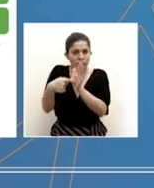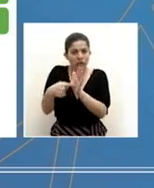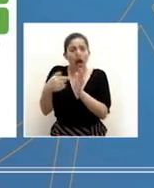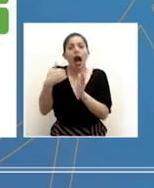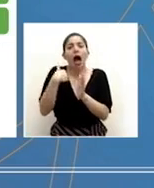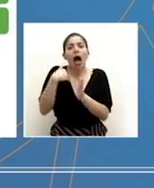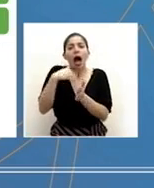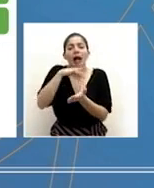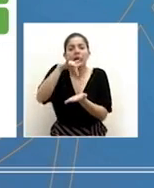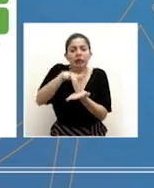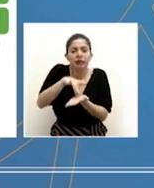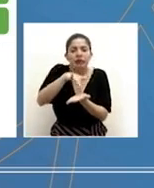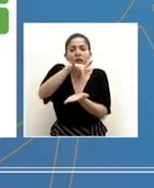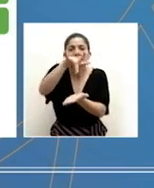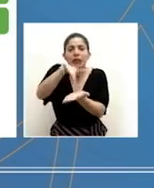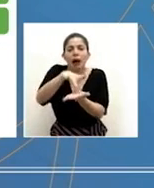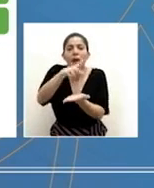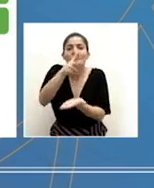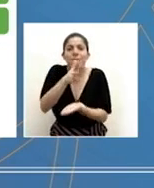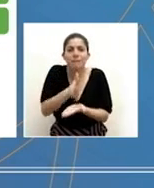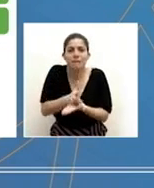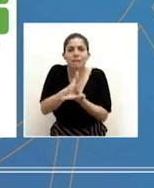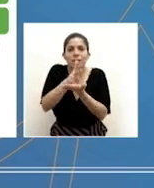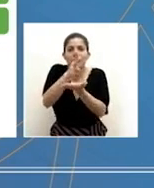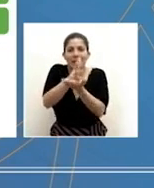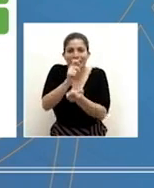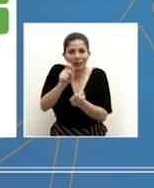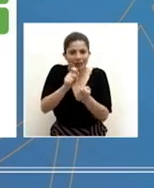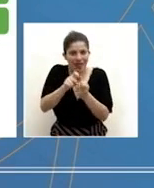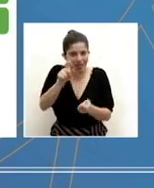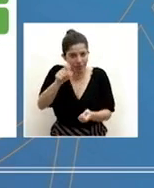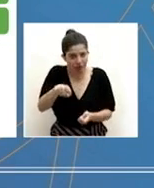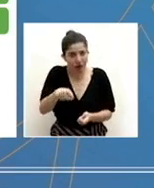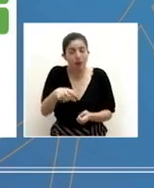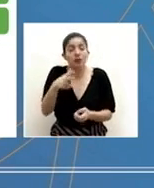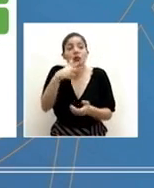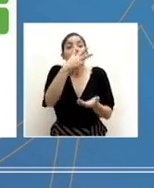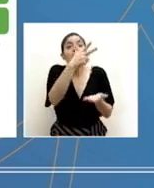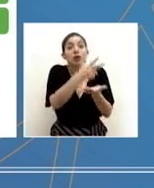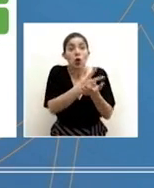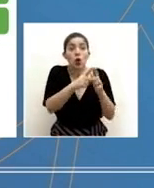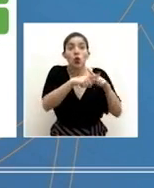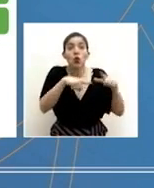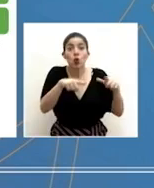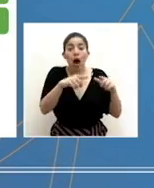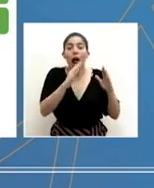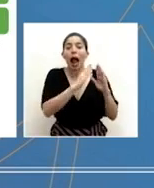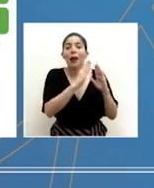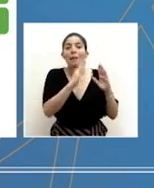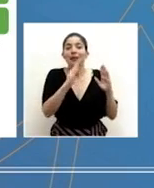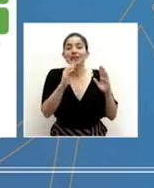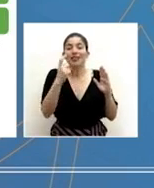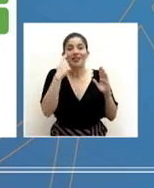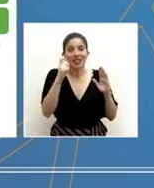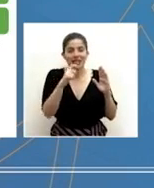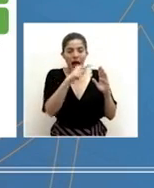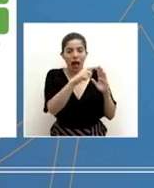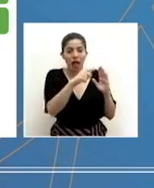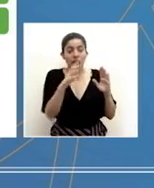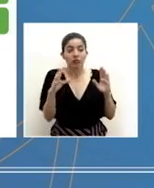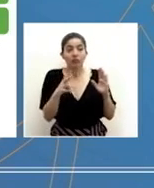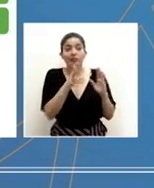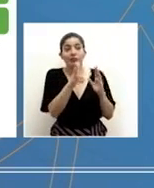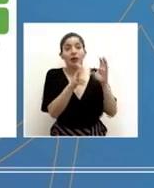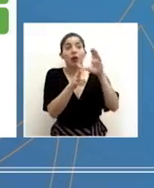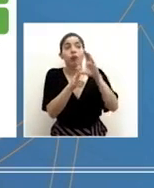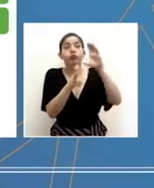diferentes paradas que han sido seleccionadas, va a llegar al almacén fiscal, va a descargar, si así ha